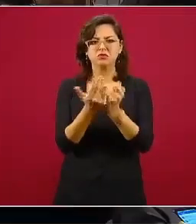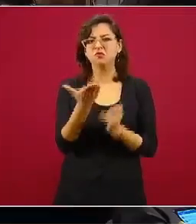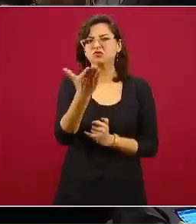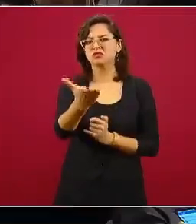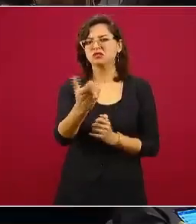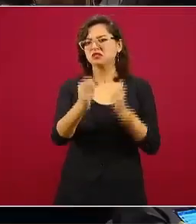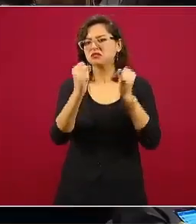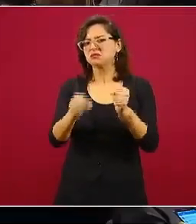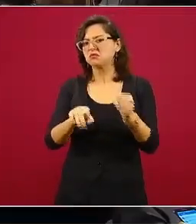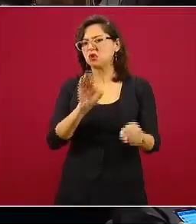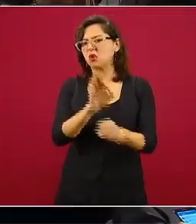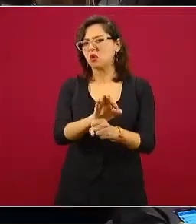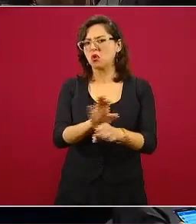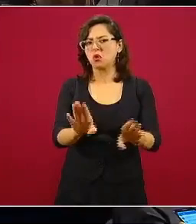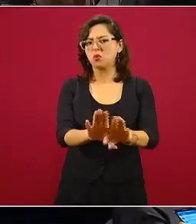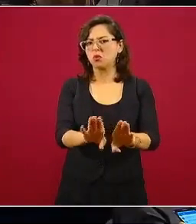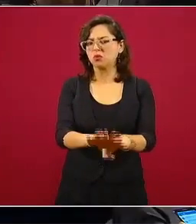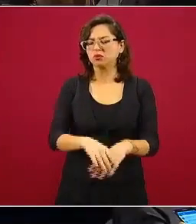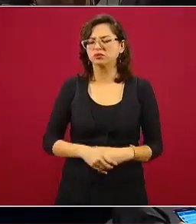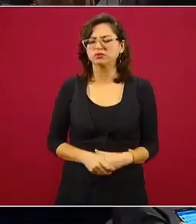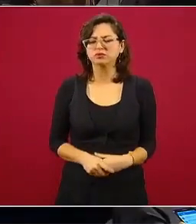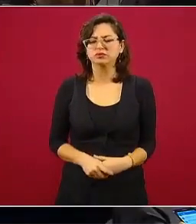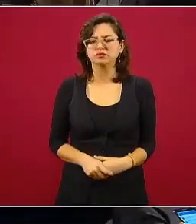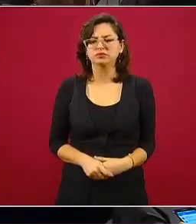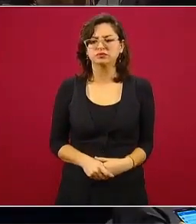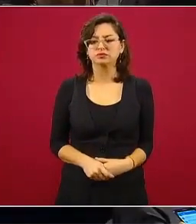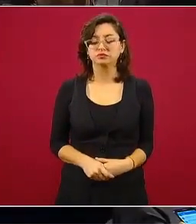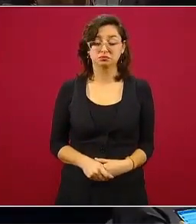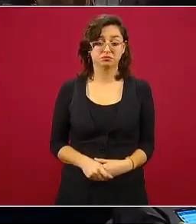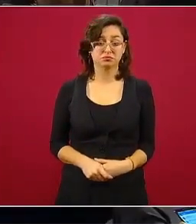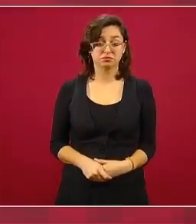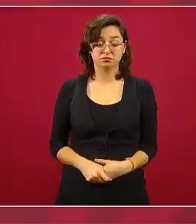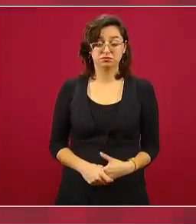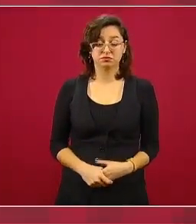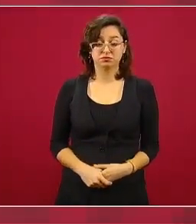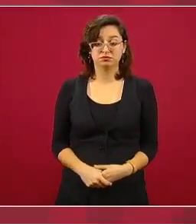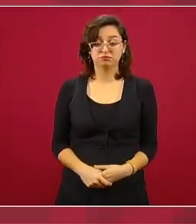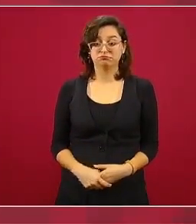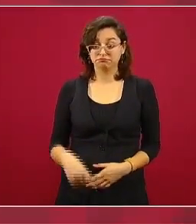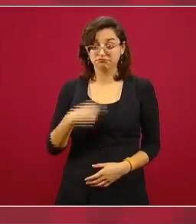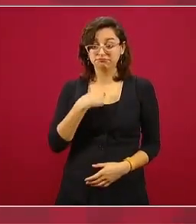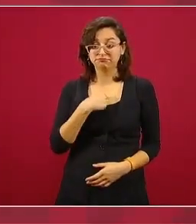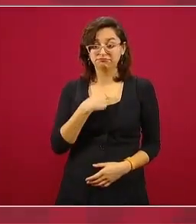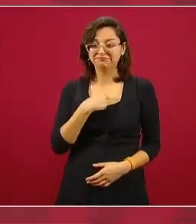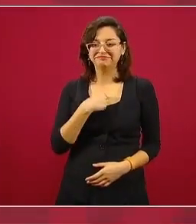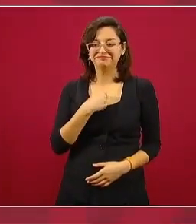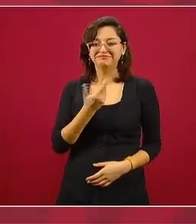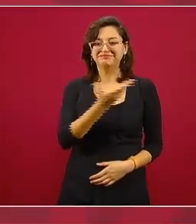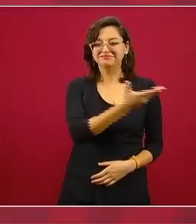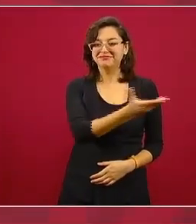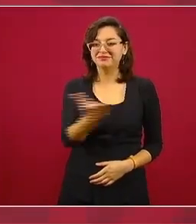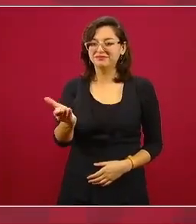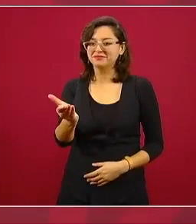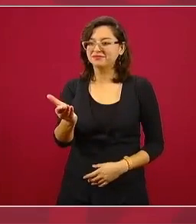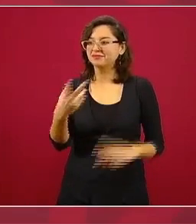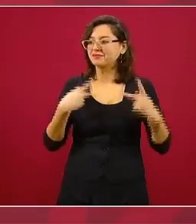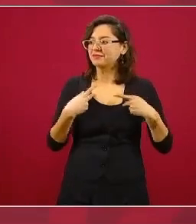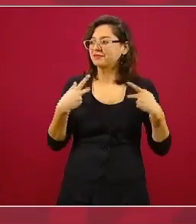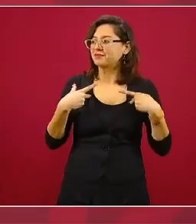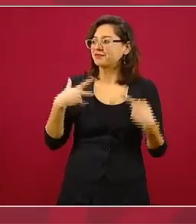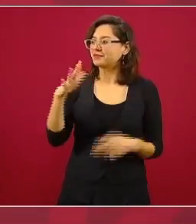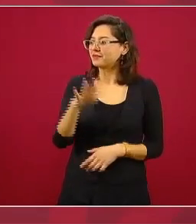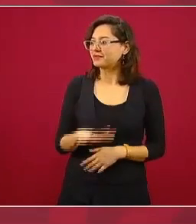Gracias. Pues con ustedes, con el pueblo, con la